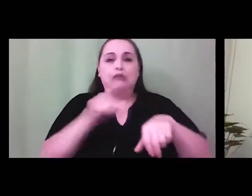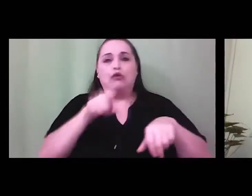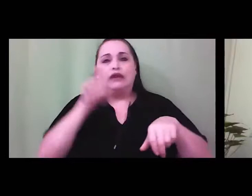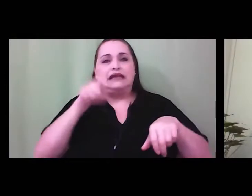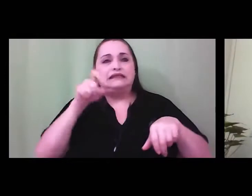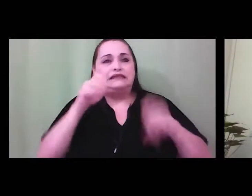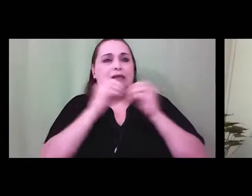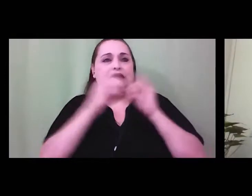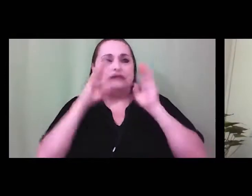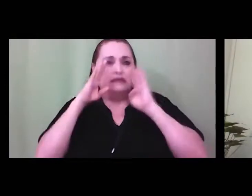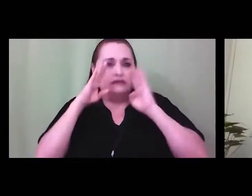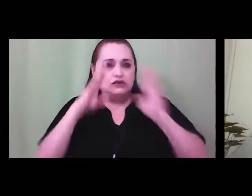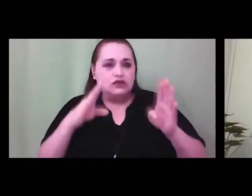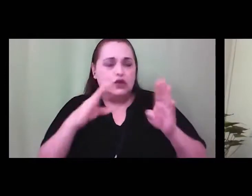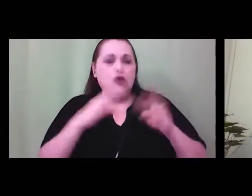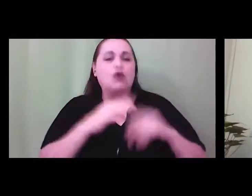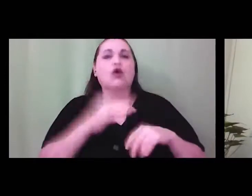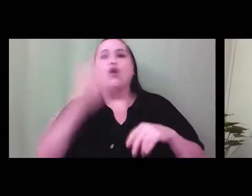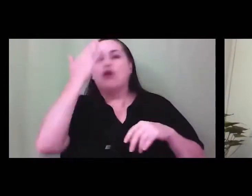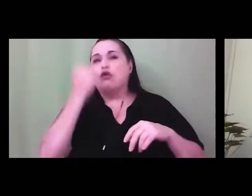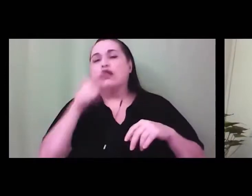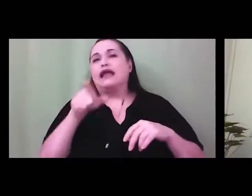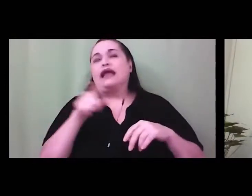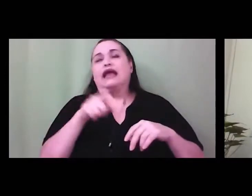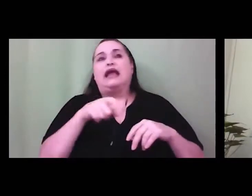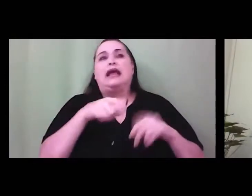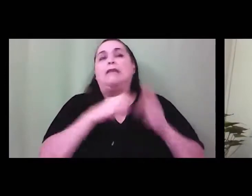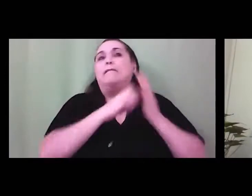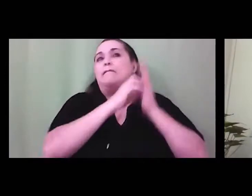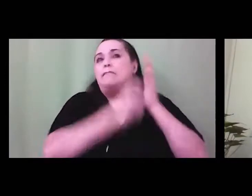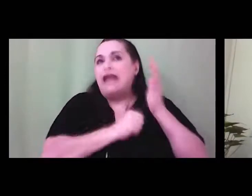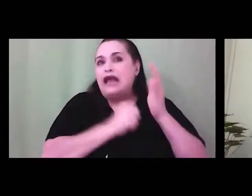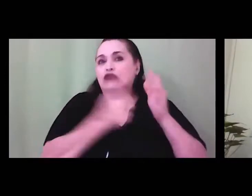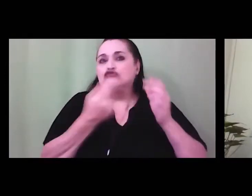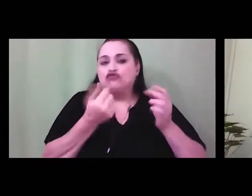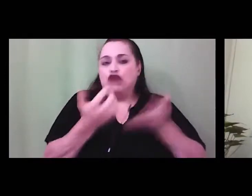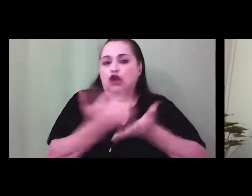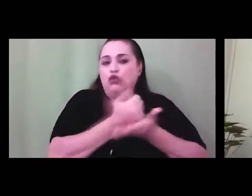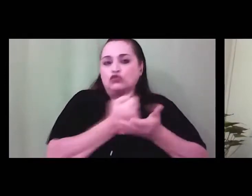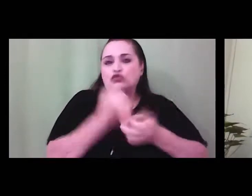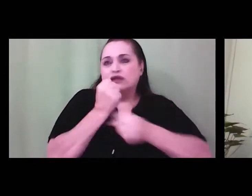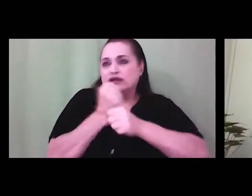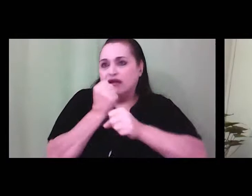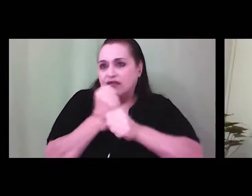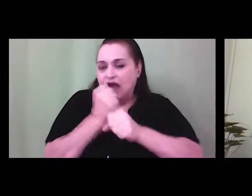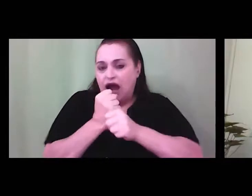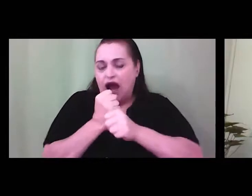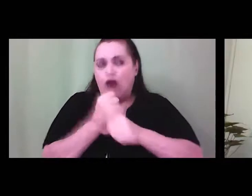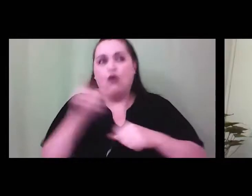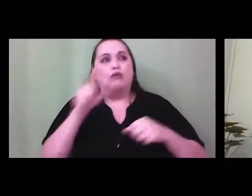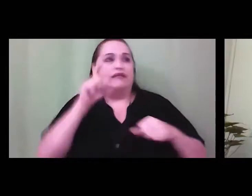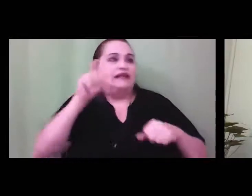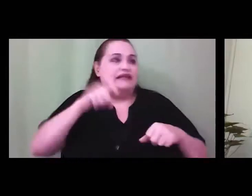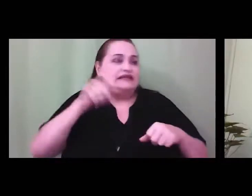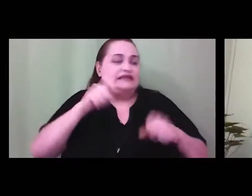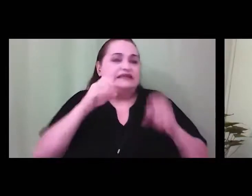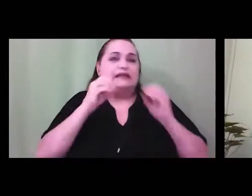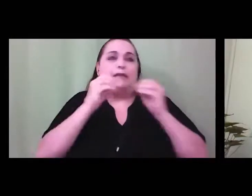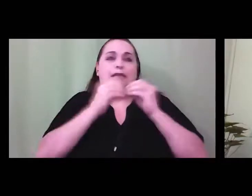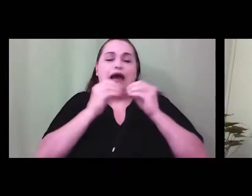atención, porque va a restar los recursos de trabajo, porque va a requerir